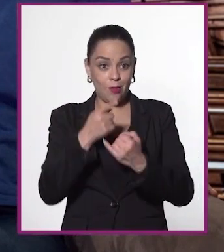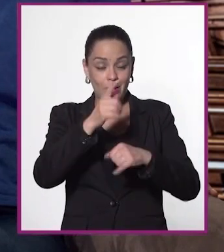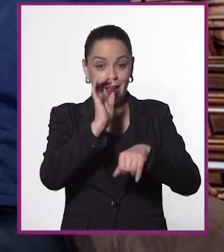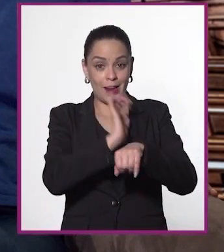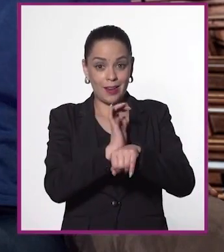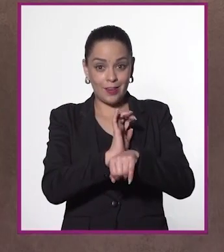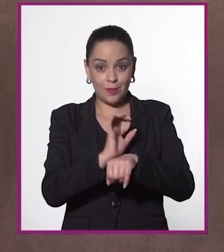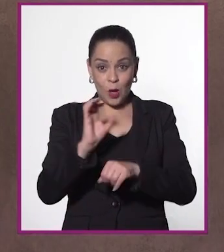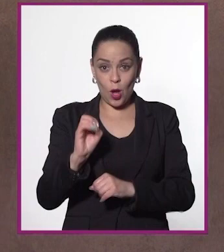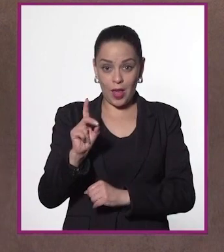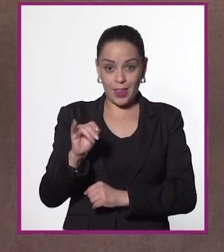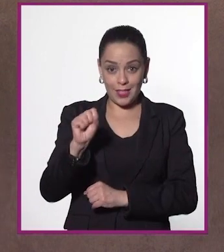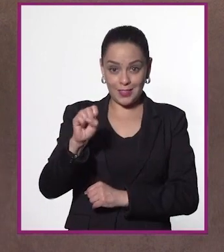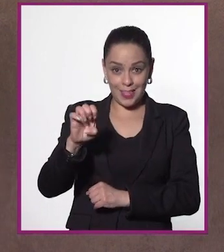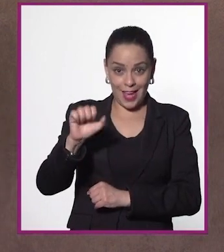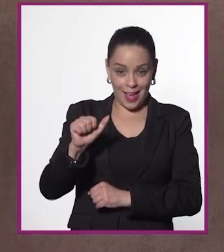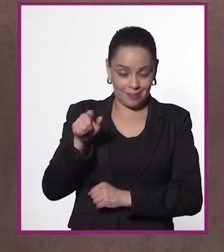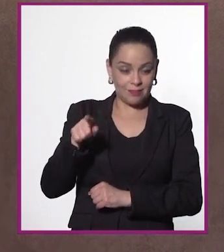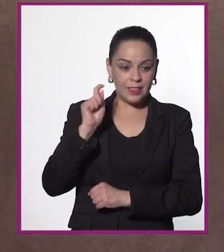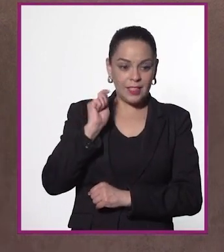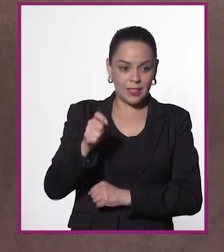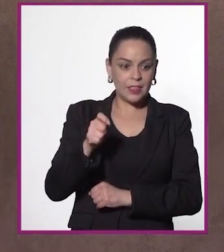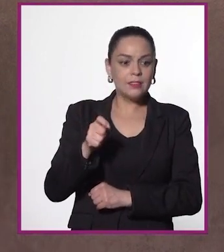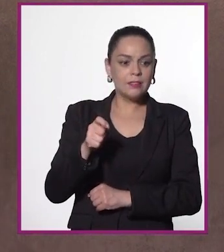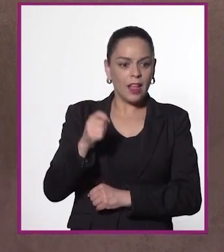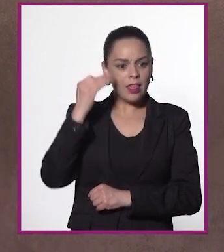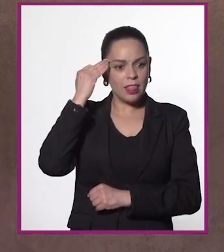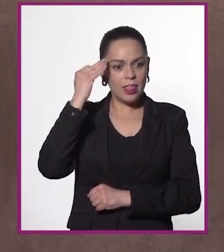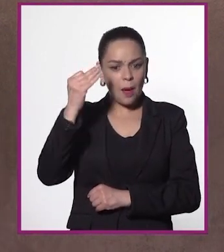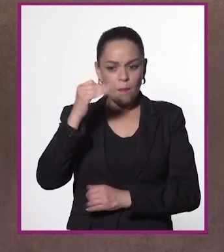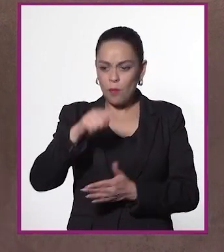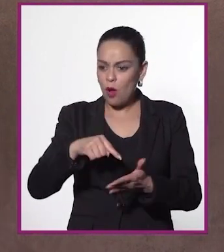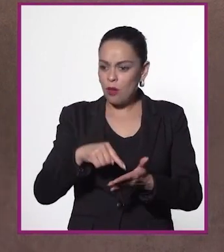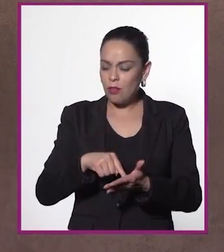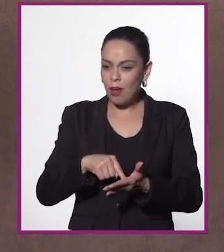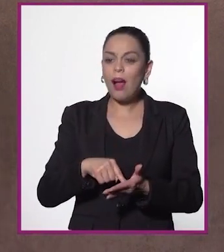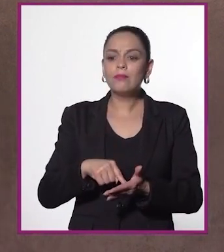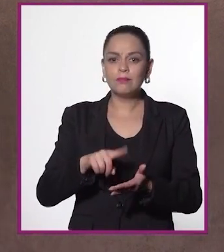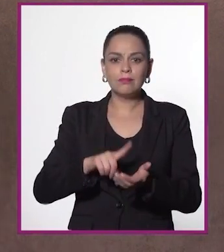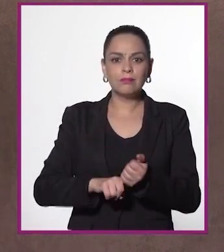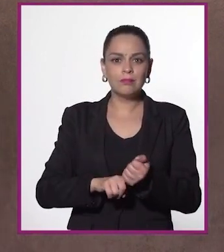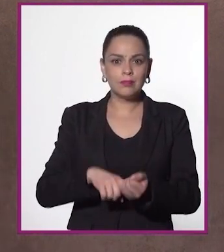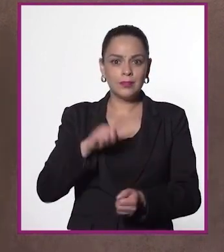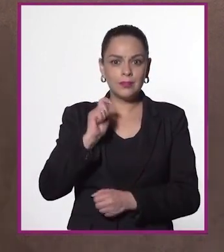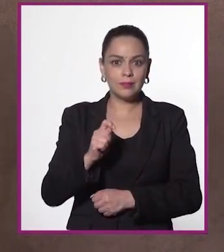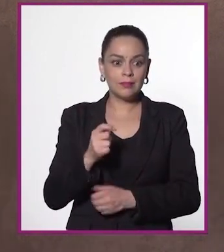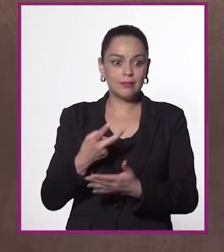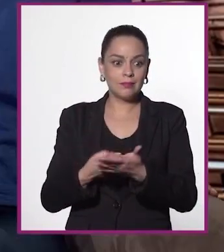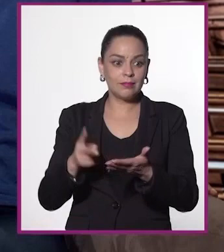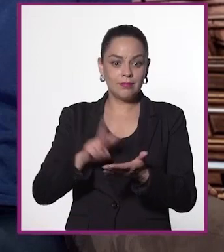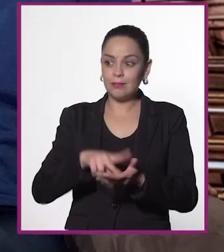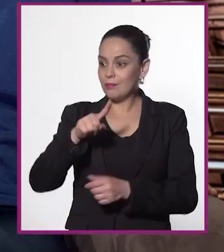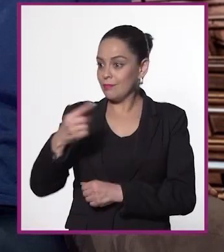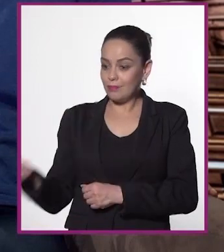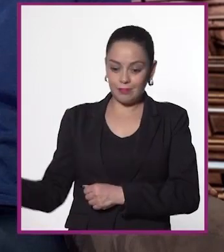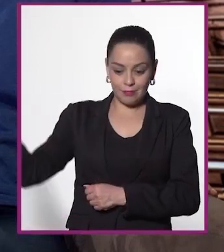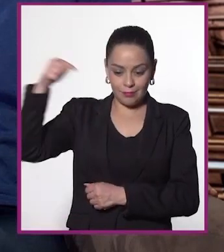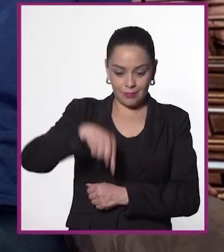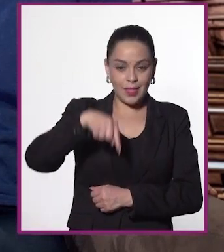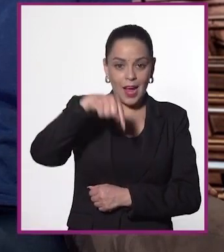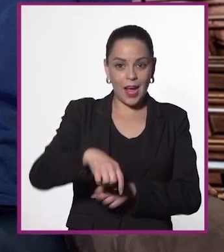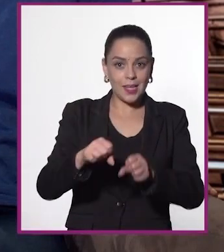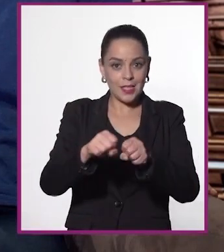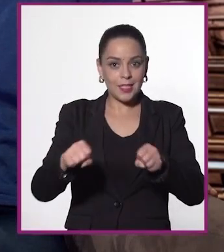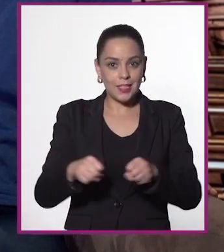del Espacio, pareciera que el espacio-tiempo se dobló y usted apareció en este humilde salón de